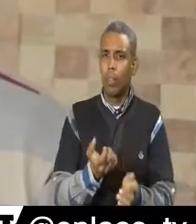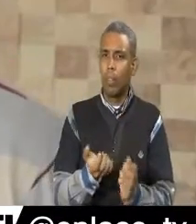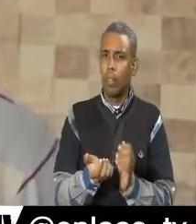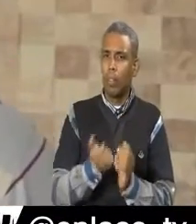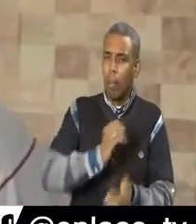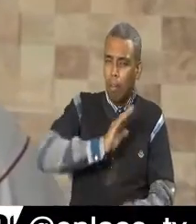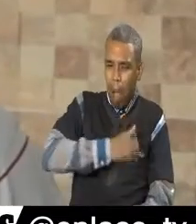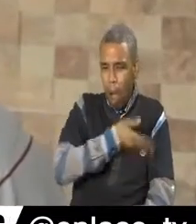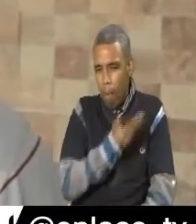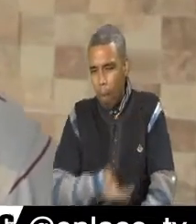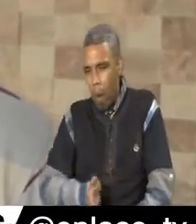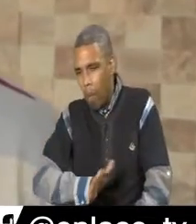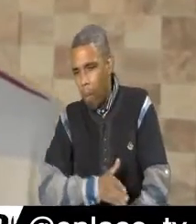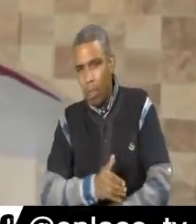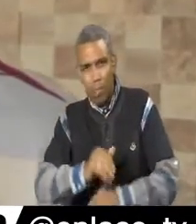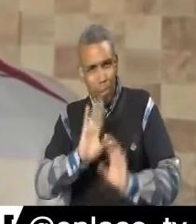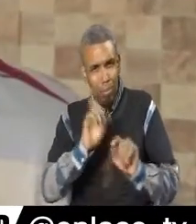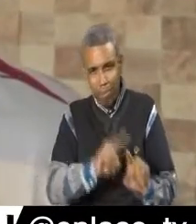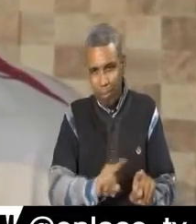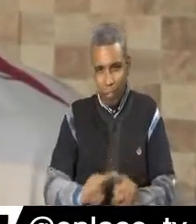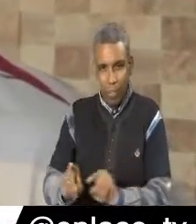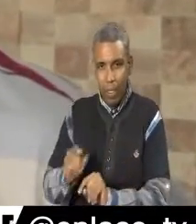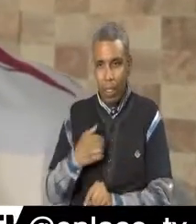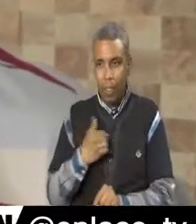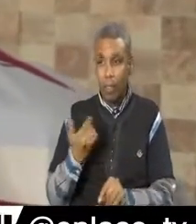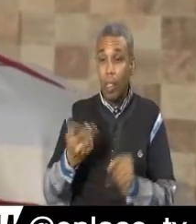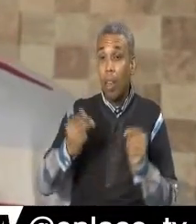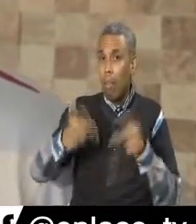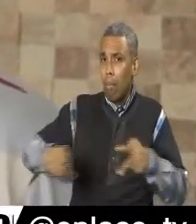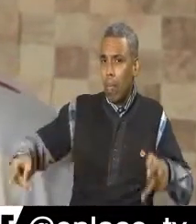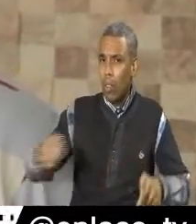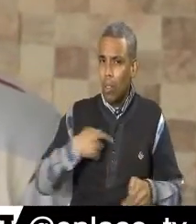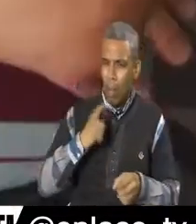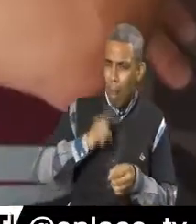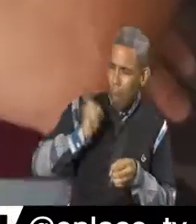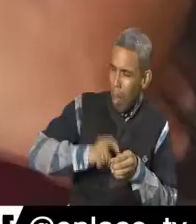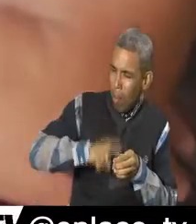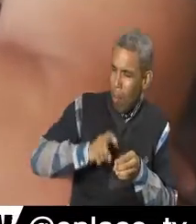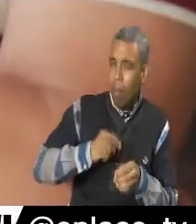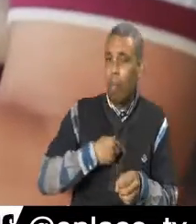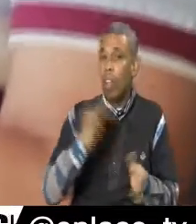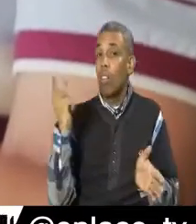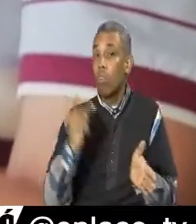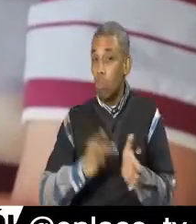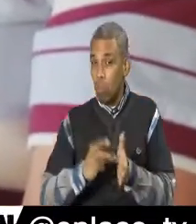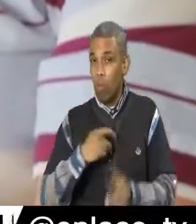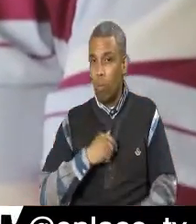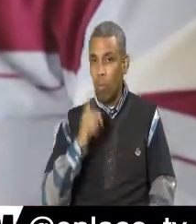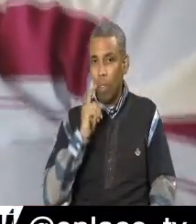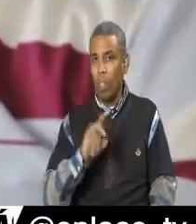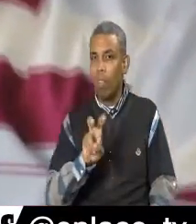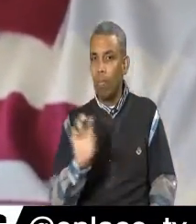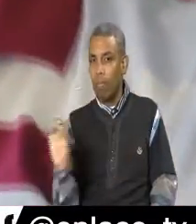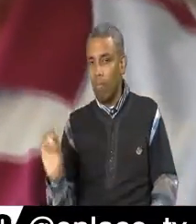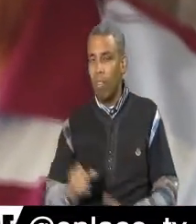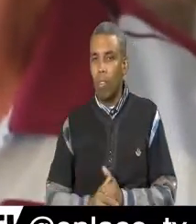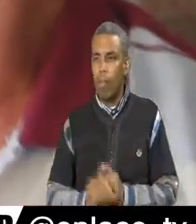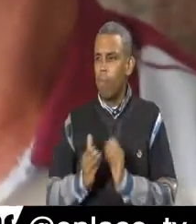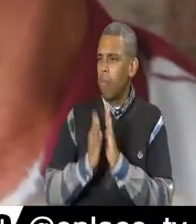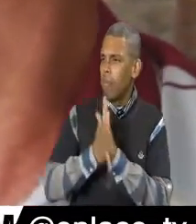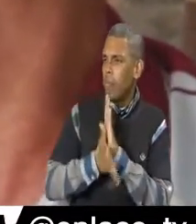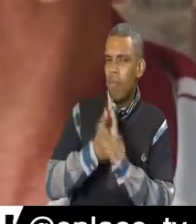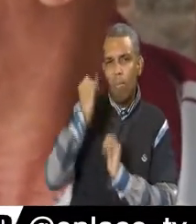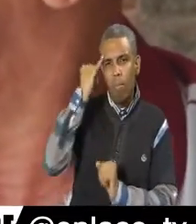hay 2.400 participantes inscritos en 14 modalidades. Quintero dio a conocer cuál será la novedad en las